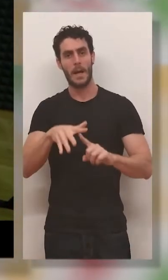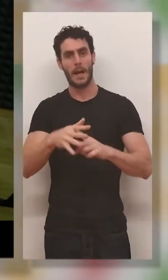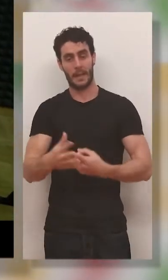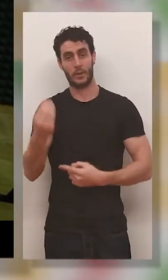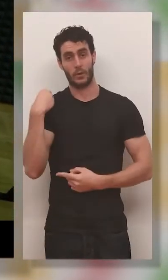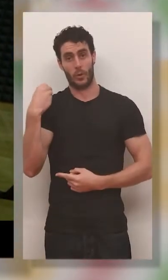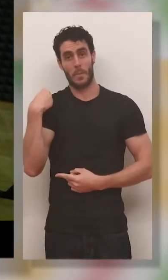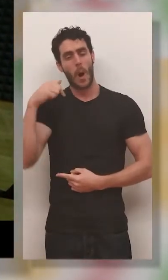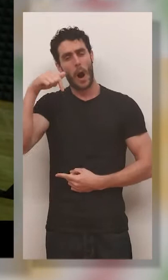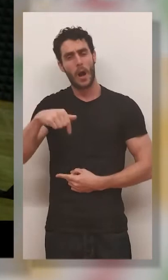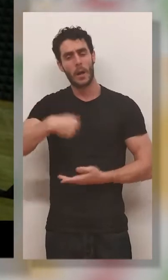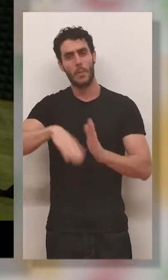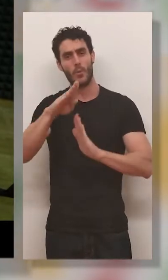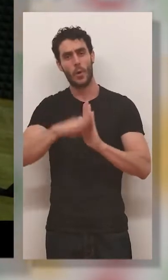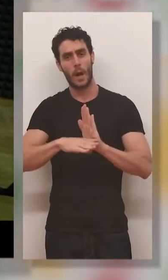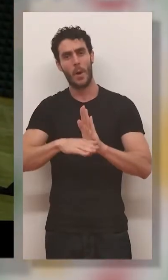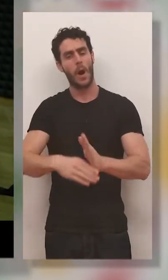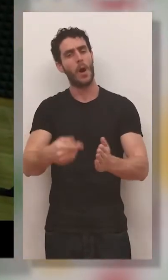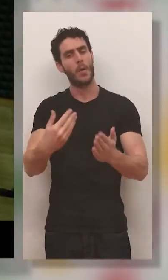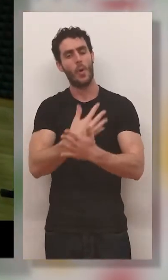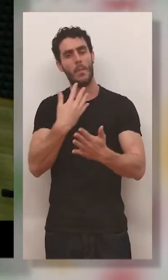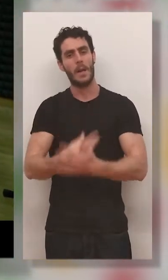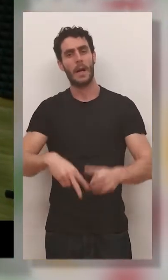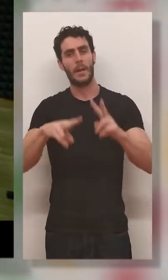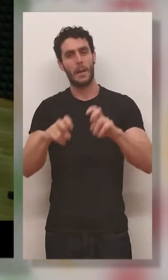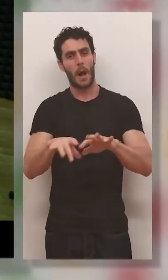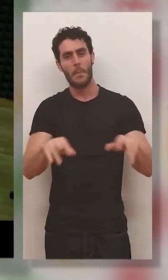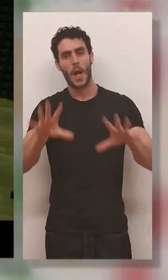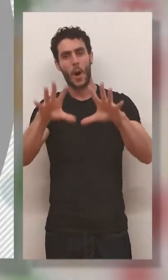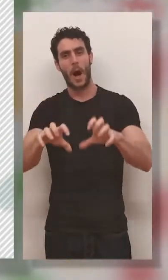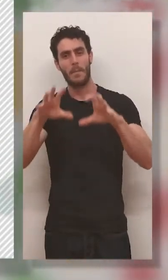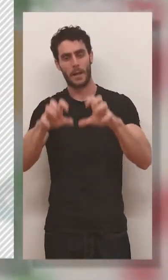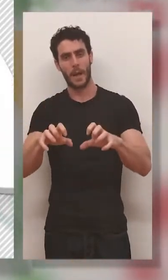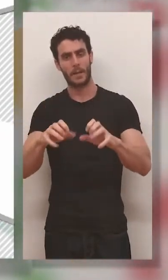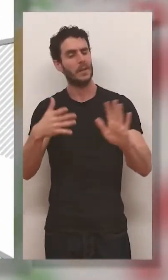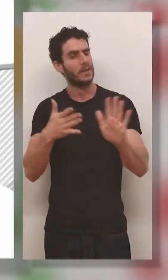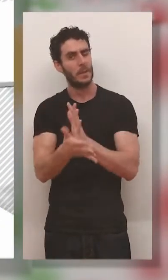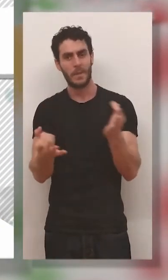nos enseñan qué les aporta a ellas aprender este instrumento.